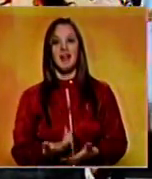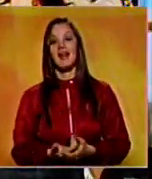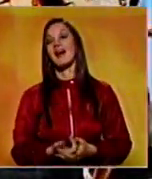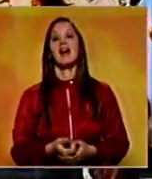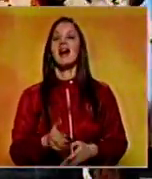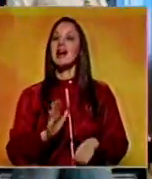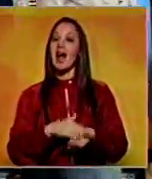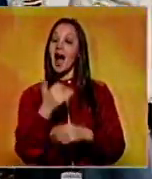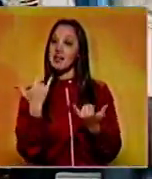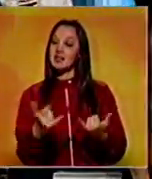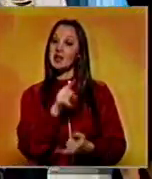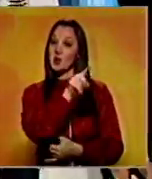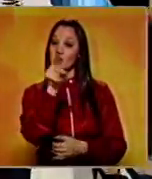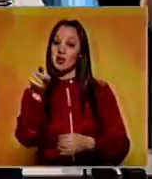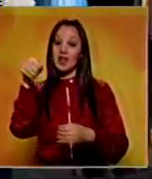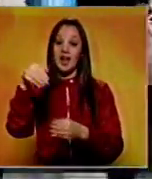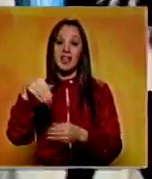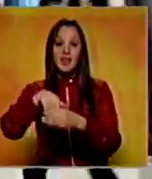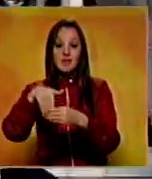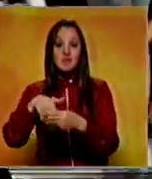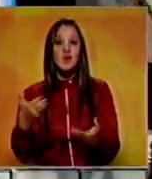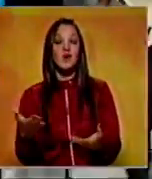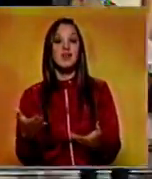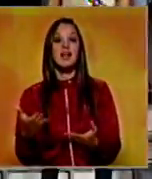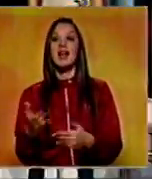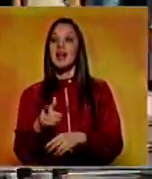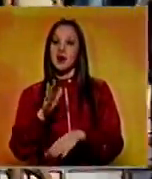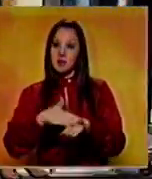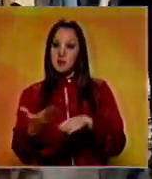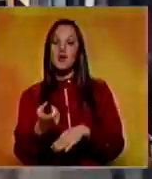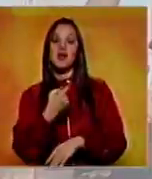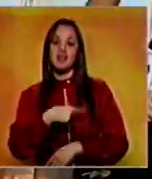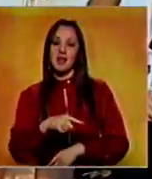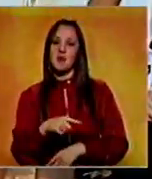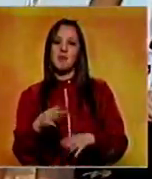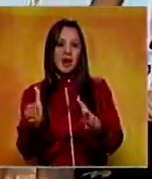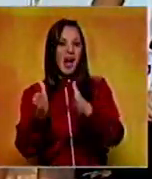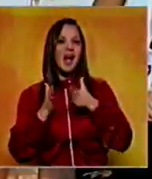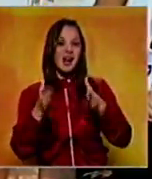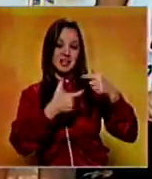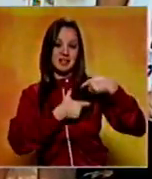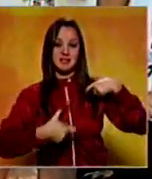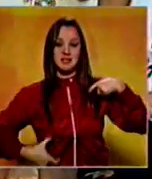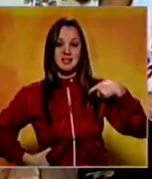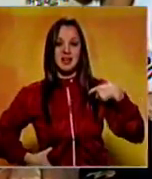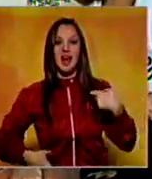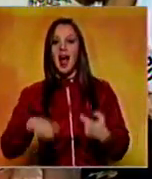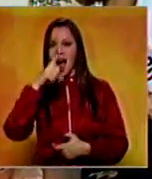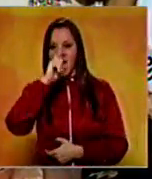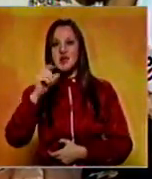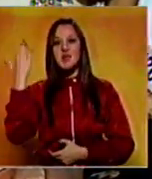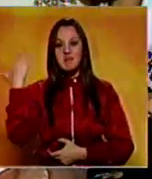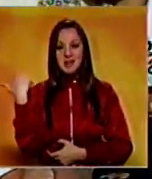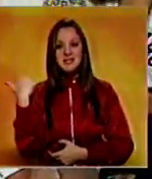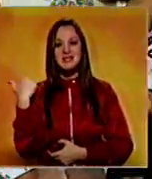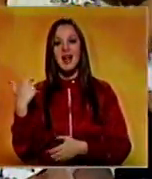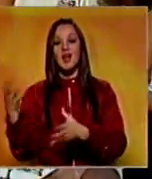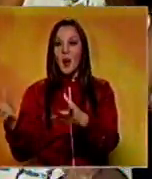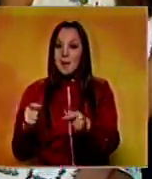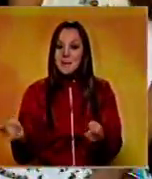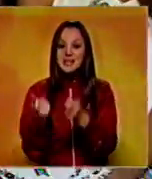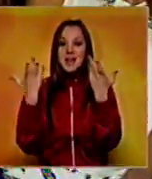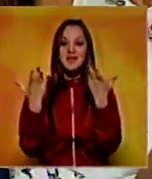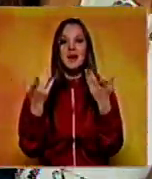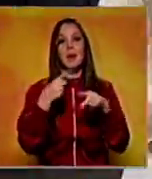que voten porque todavía tenemos oportunidad para ganar esas bandas. El año pasado me rescataron, pero igual a la final me terminaron sacando. Pero este